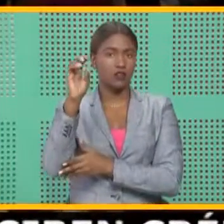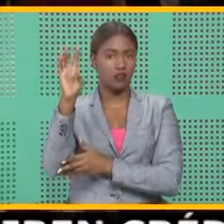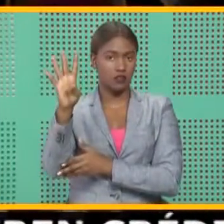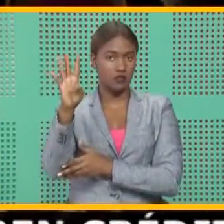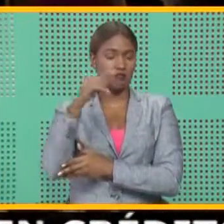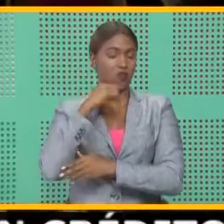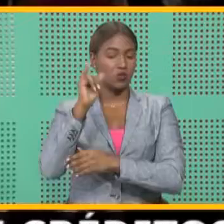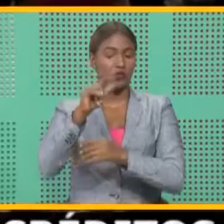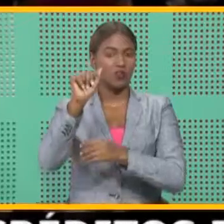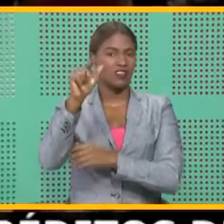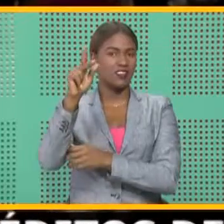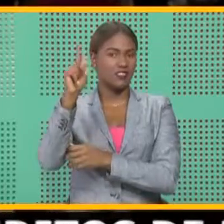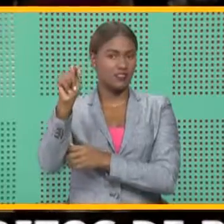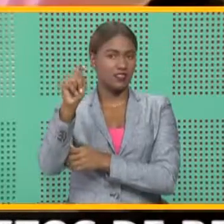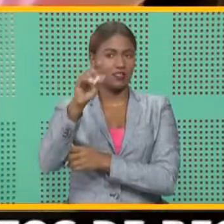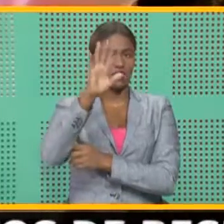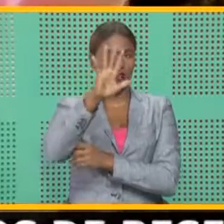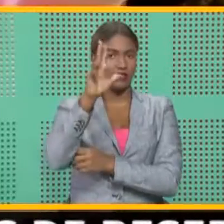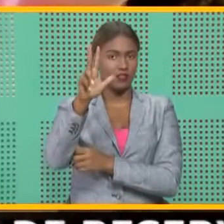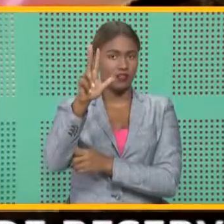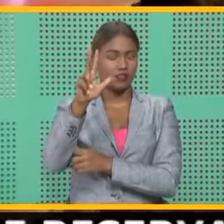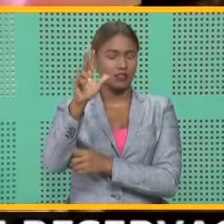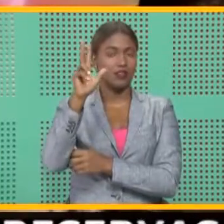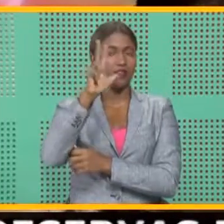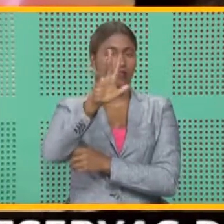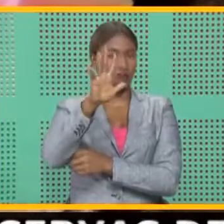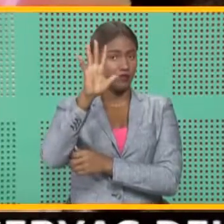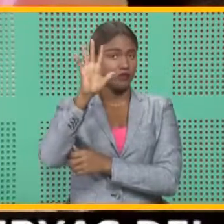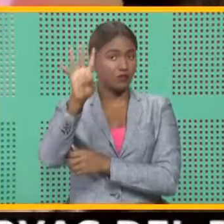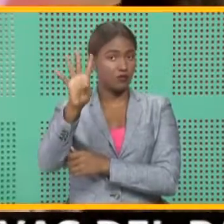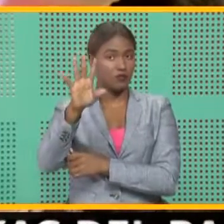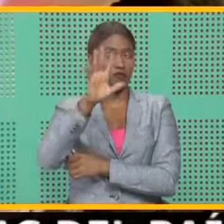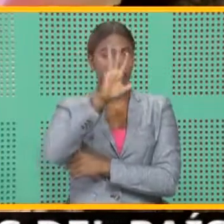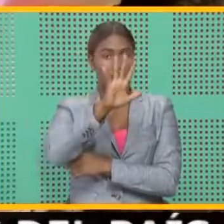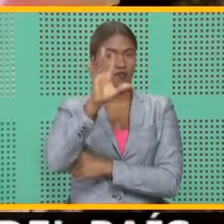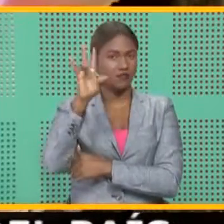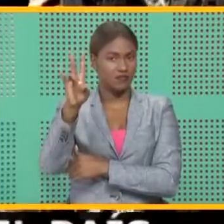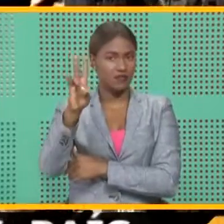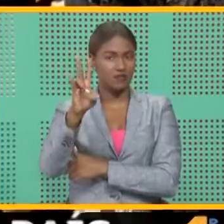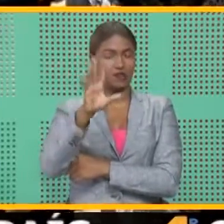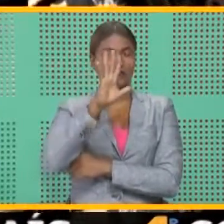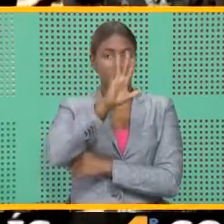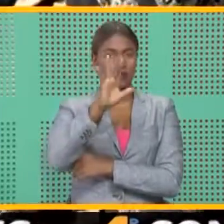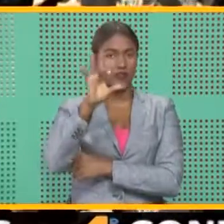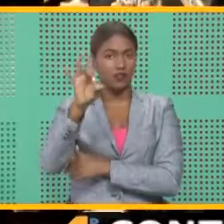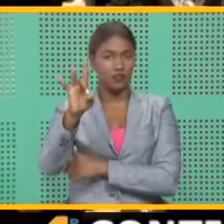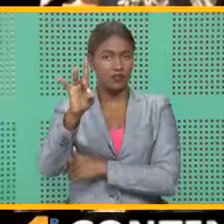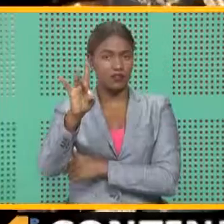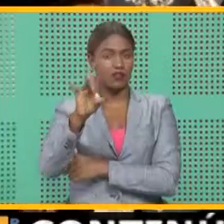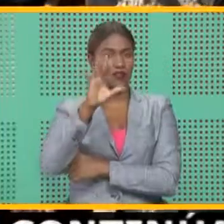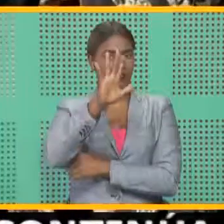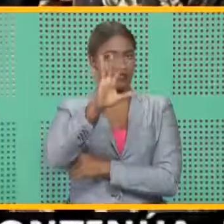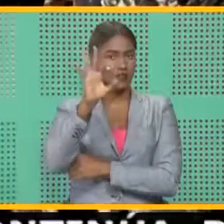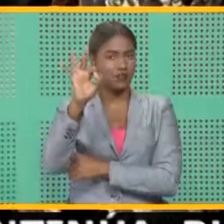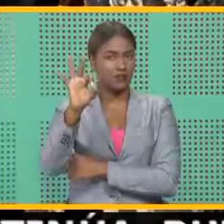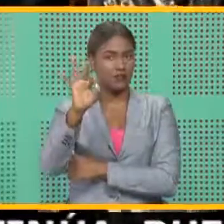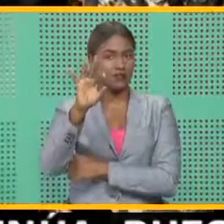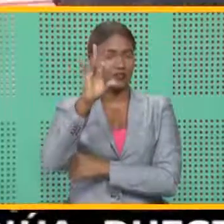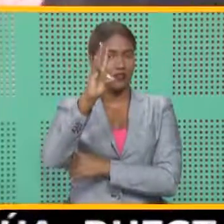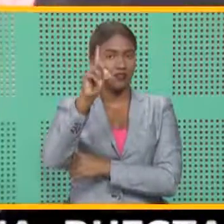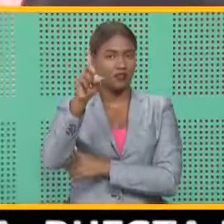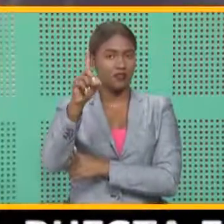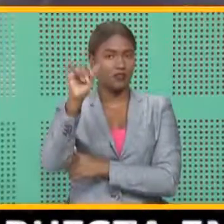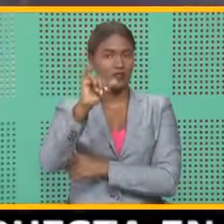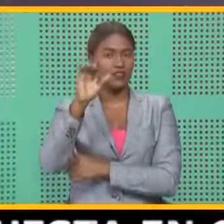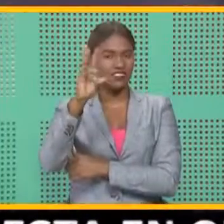307-04 en sus artículos 53, 54, 57, 58, 59,